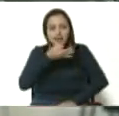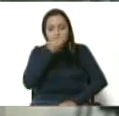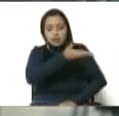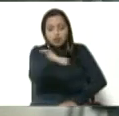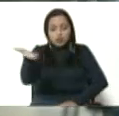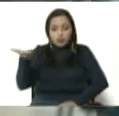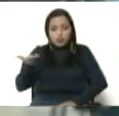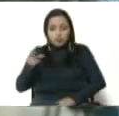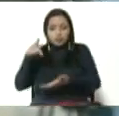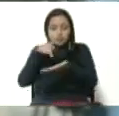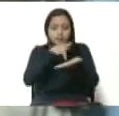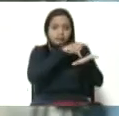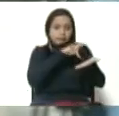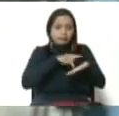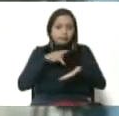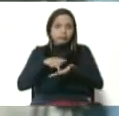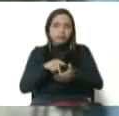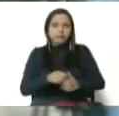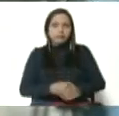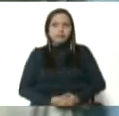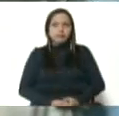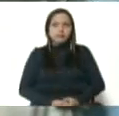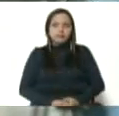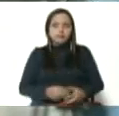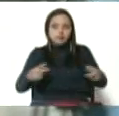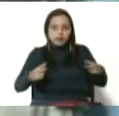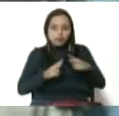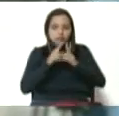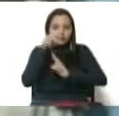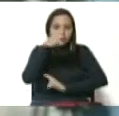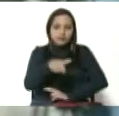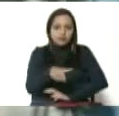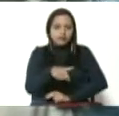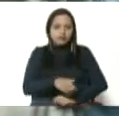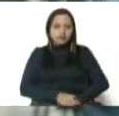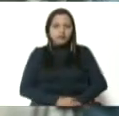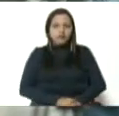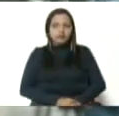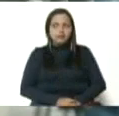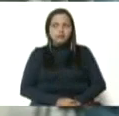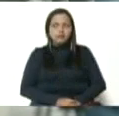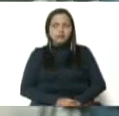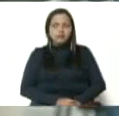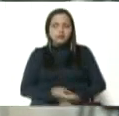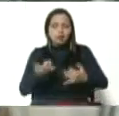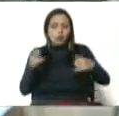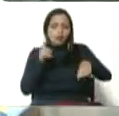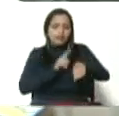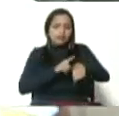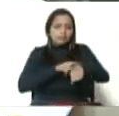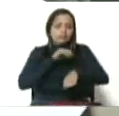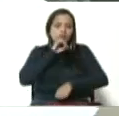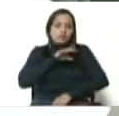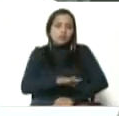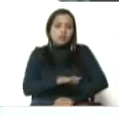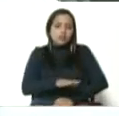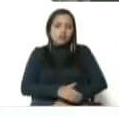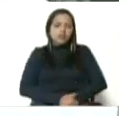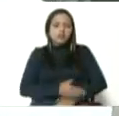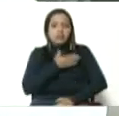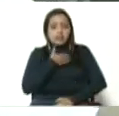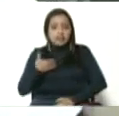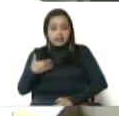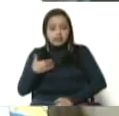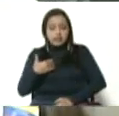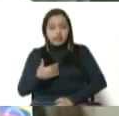compañeras, hermanos de clase. Nos encontramos, bueno, acá en este momento histórico que reclama la